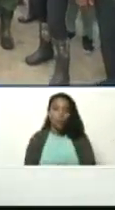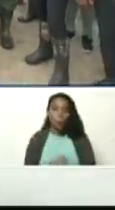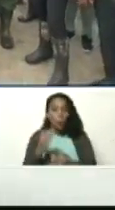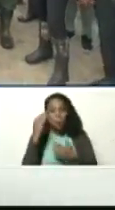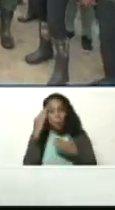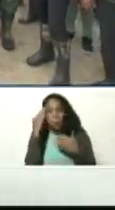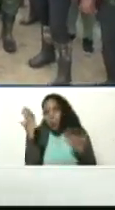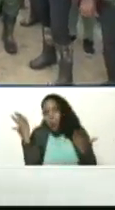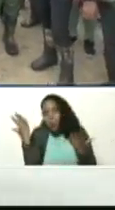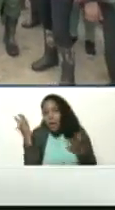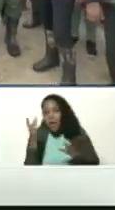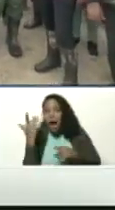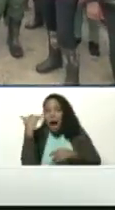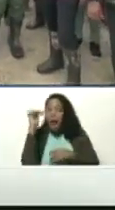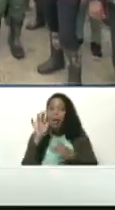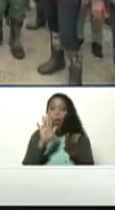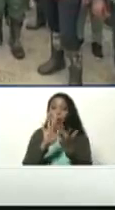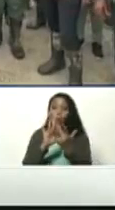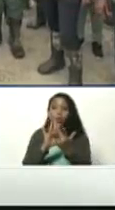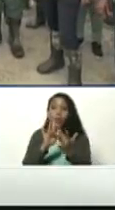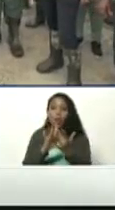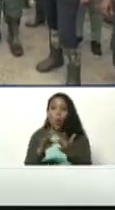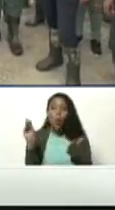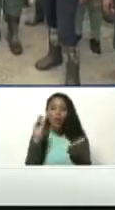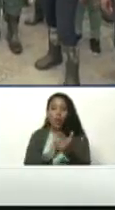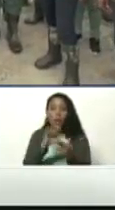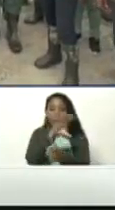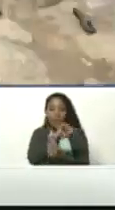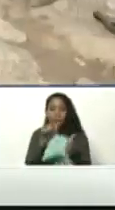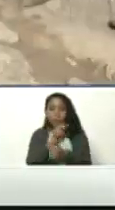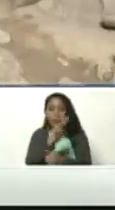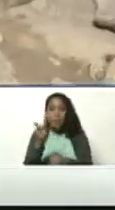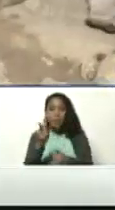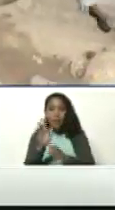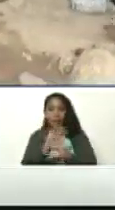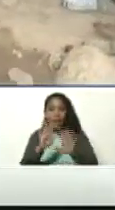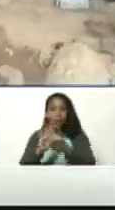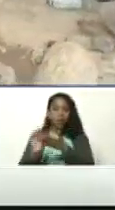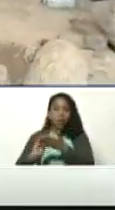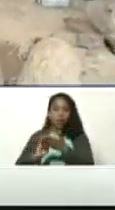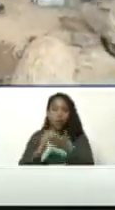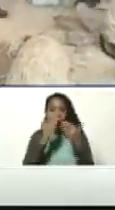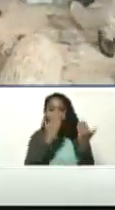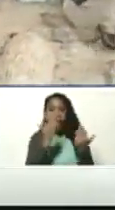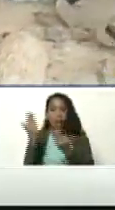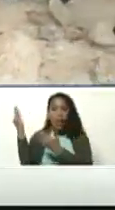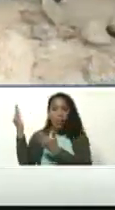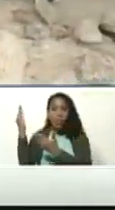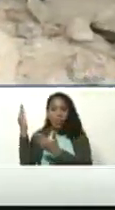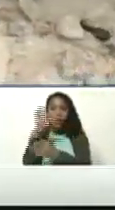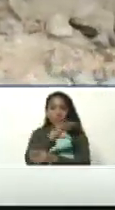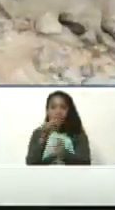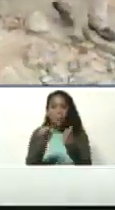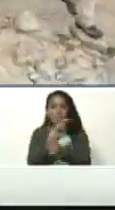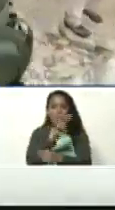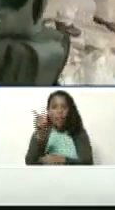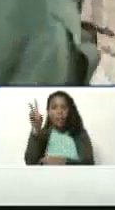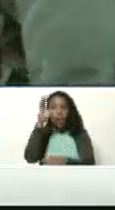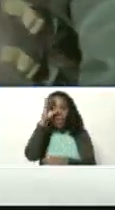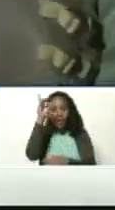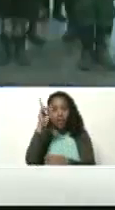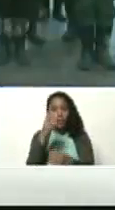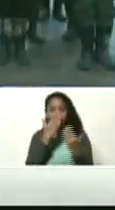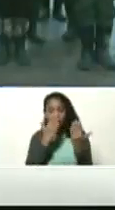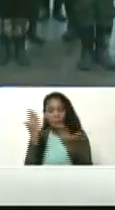hemos repuesto el contacto con la vicepresidenta. Adelante, vicepresidenta.